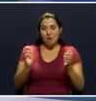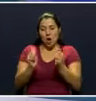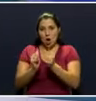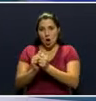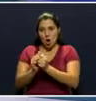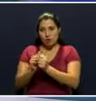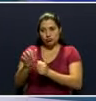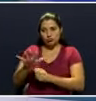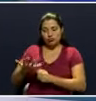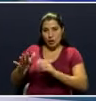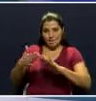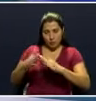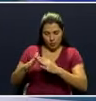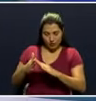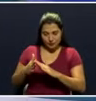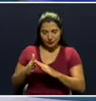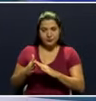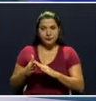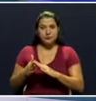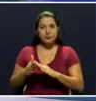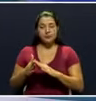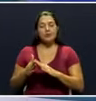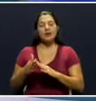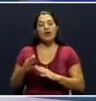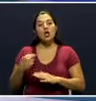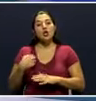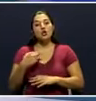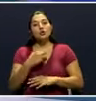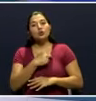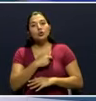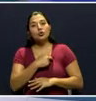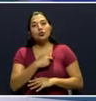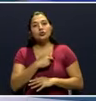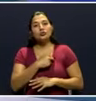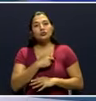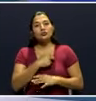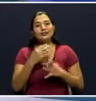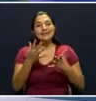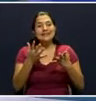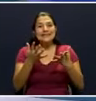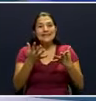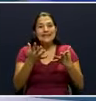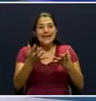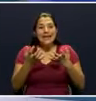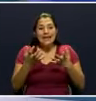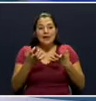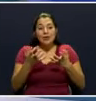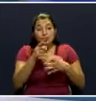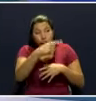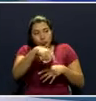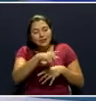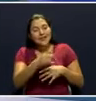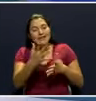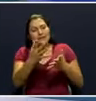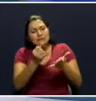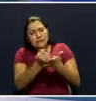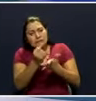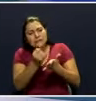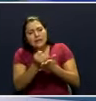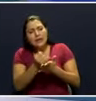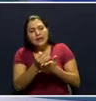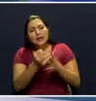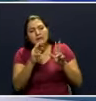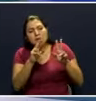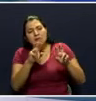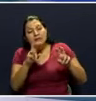ver de qué manera aumenta el descubrir o estudiar de qué manera aumenta el